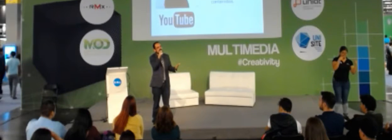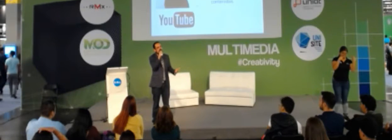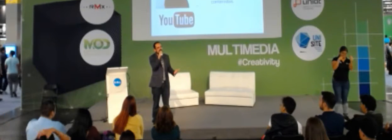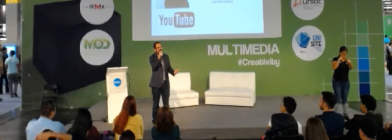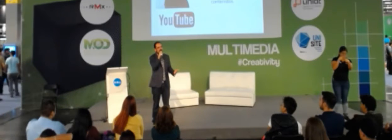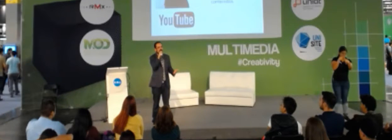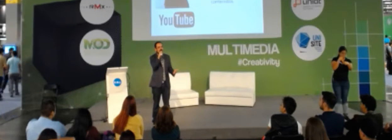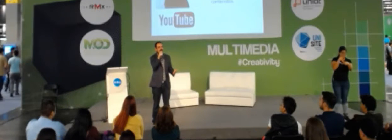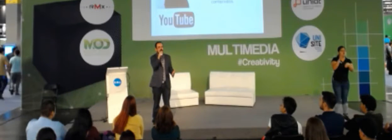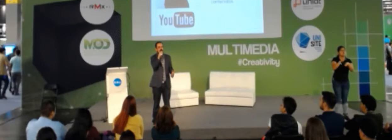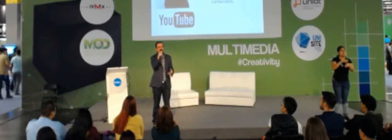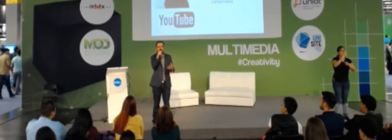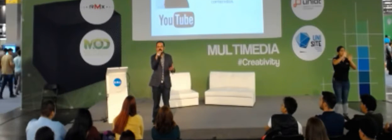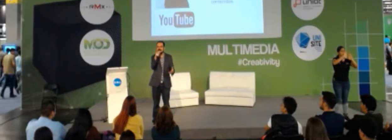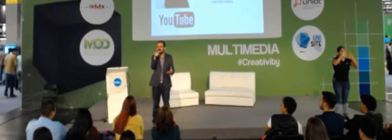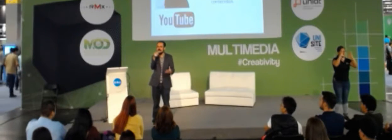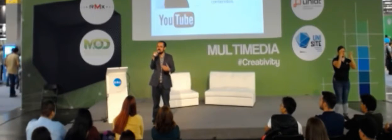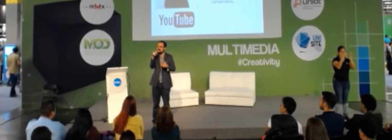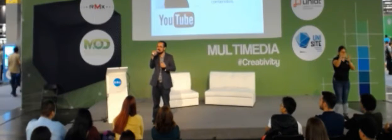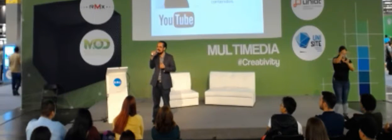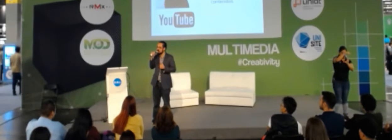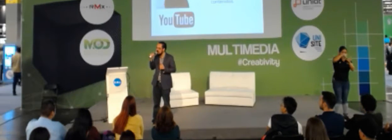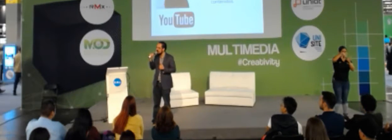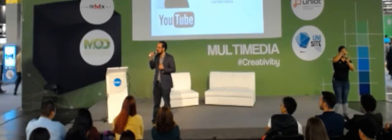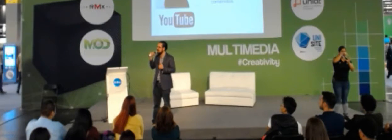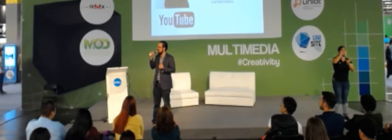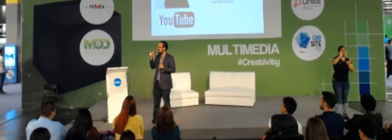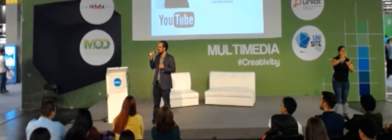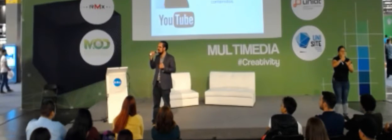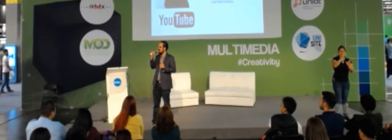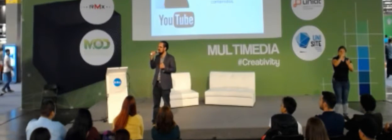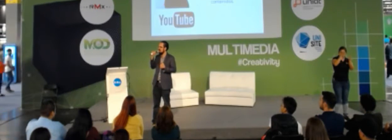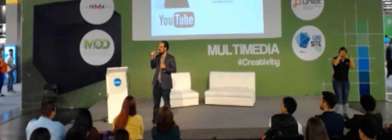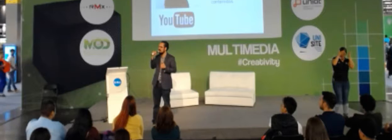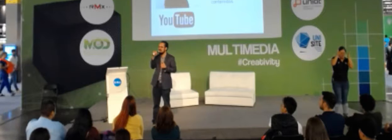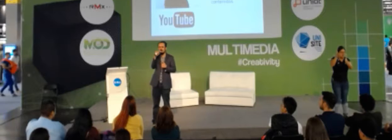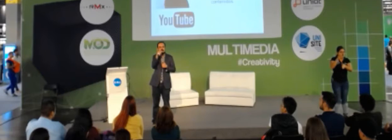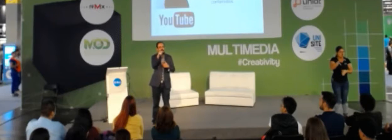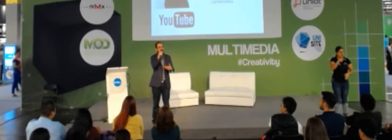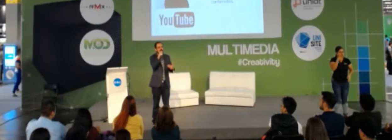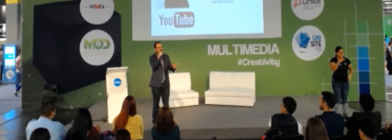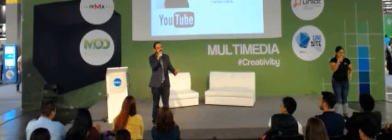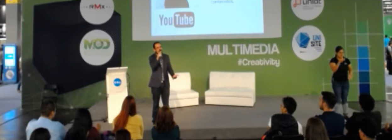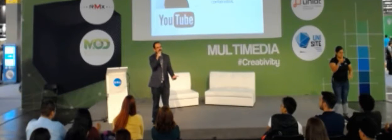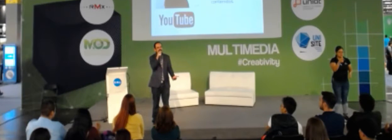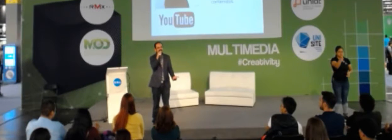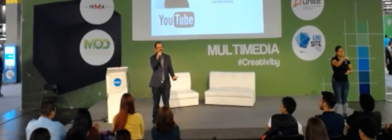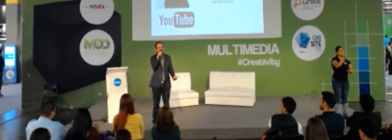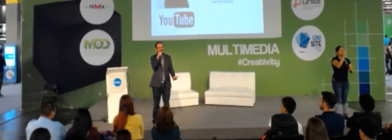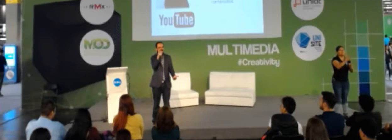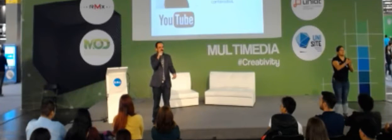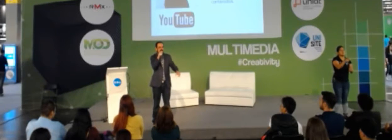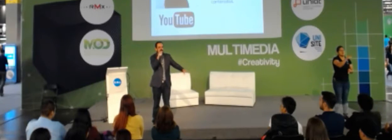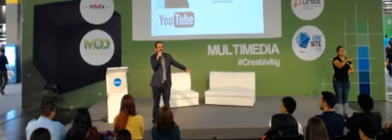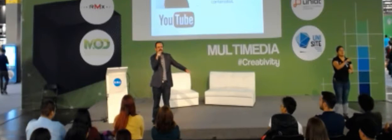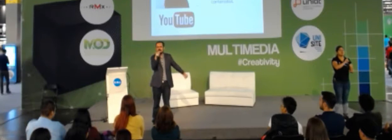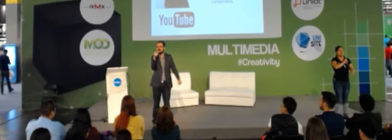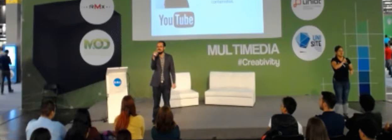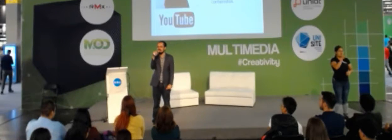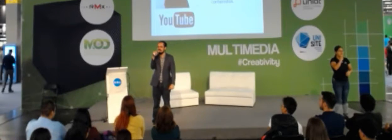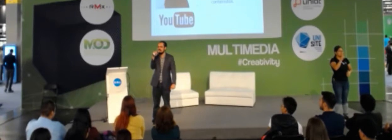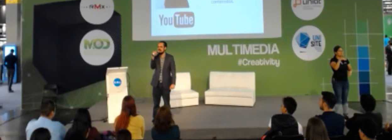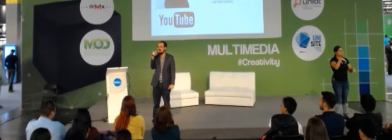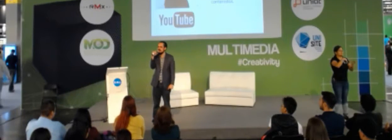está articulado en función de nosotros. Simplemente tú vas a un hospital, no hay ningún